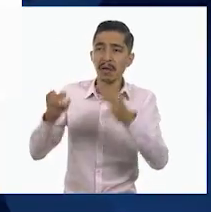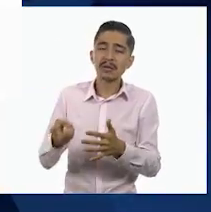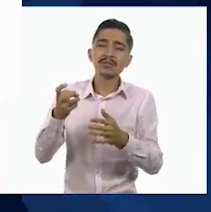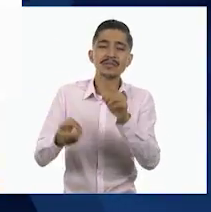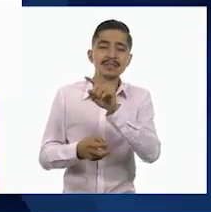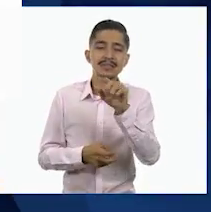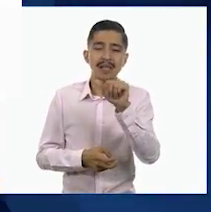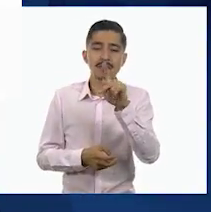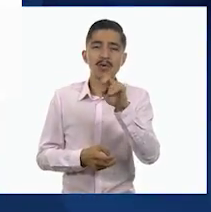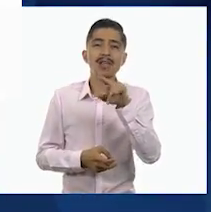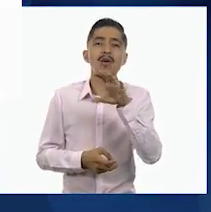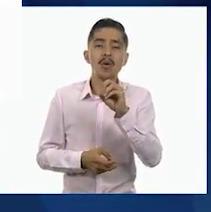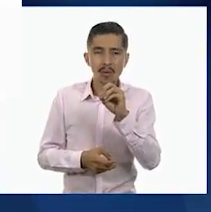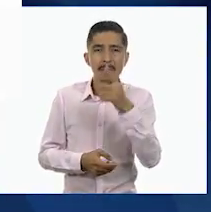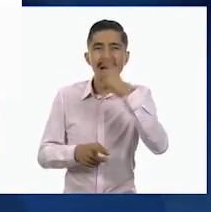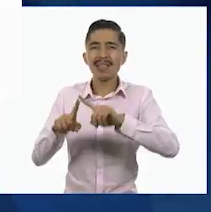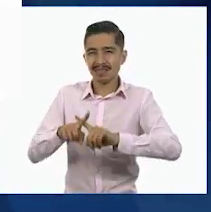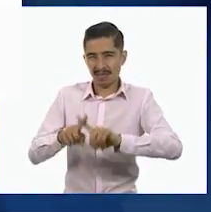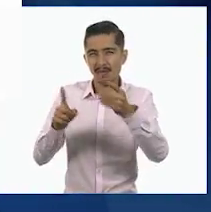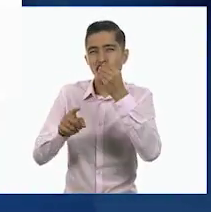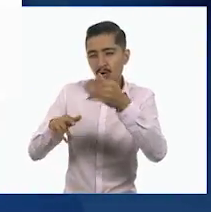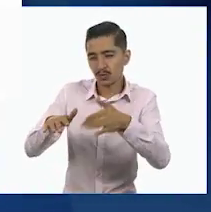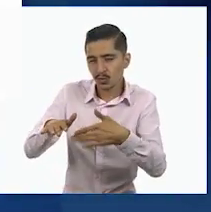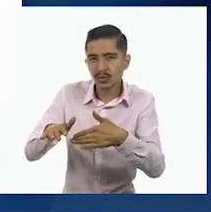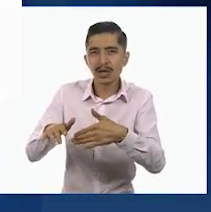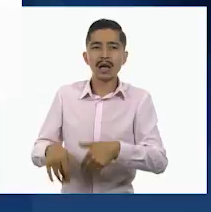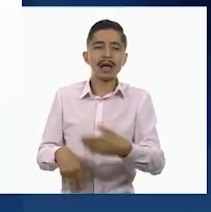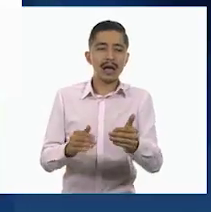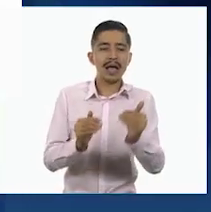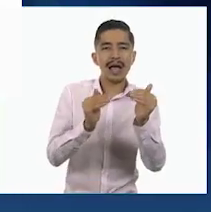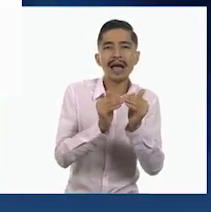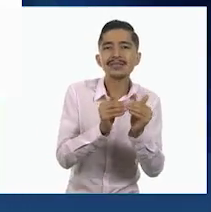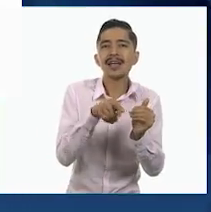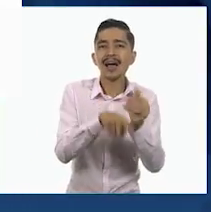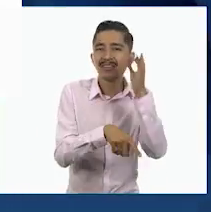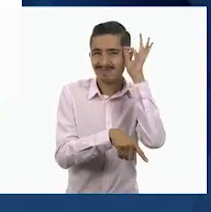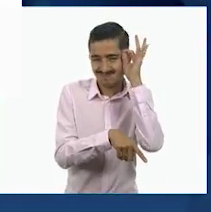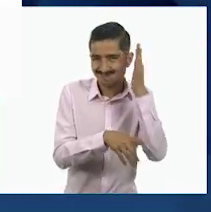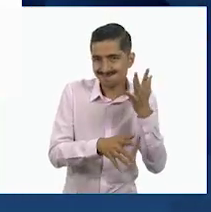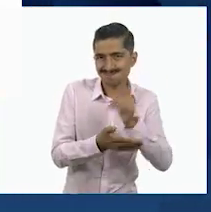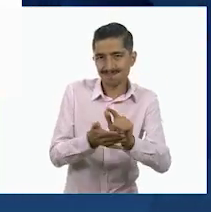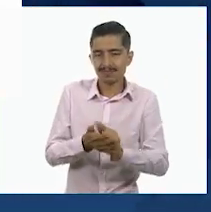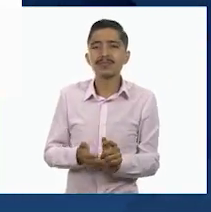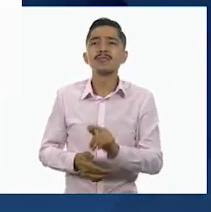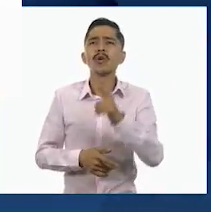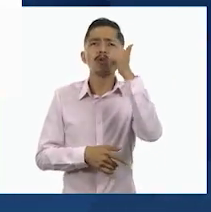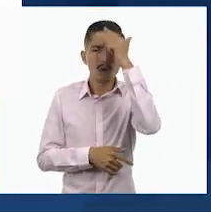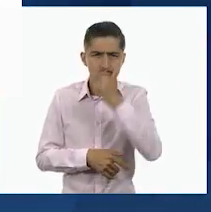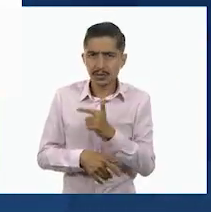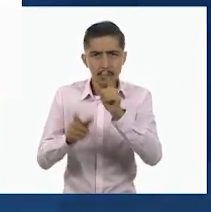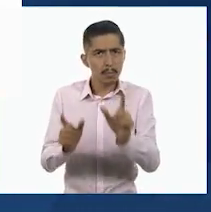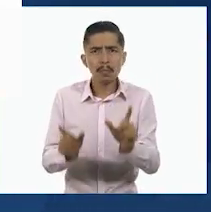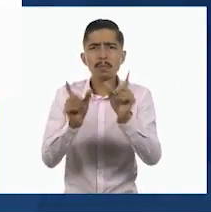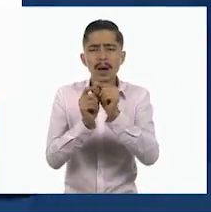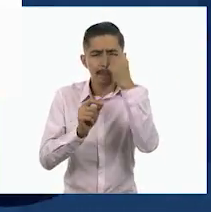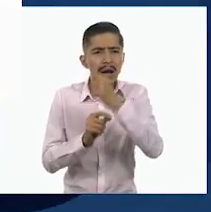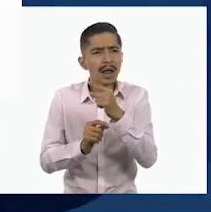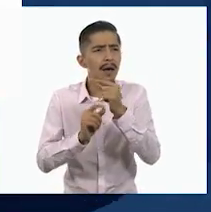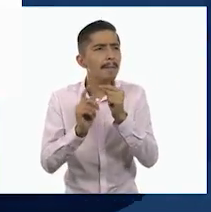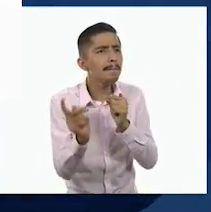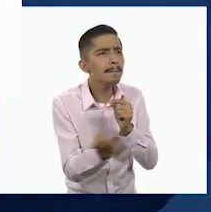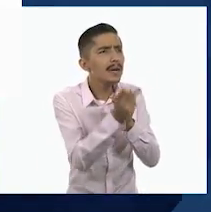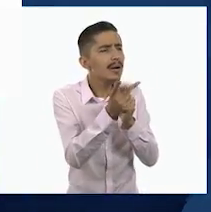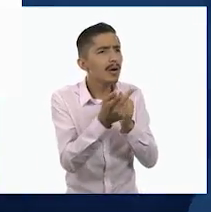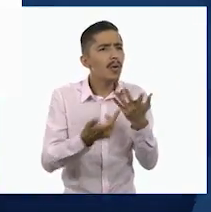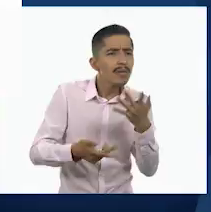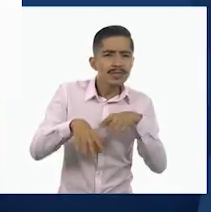zapoteco, para diferenciarla de la cocina y de la casa de criados. Y solo por las noches salía para preguntar por el estado